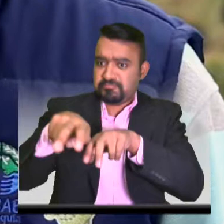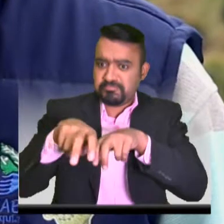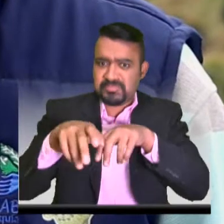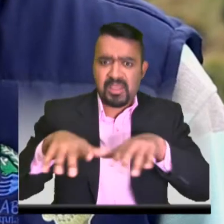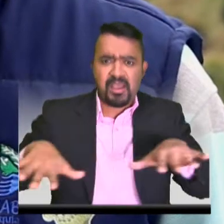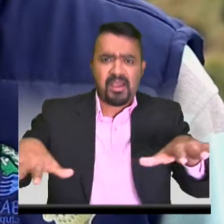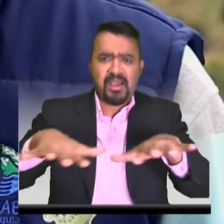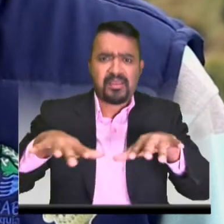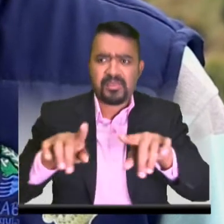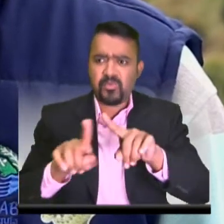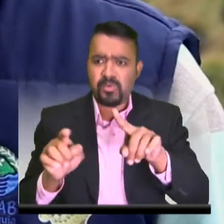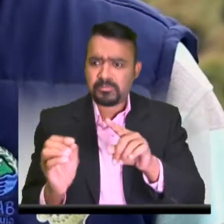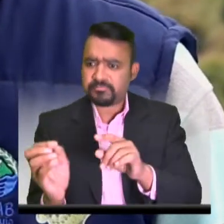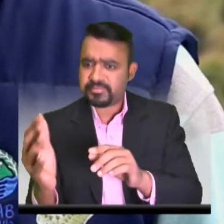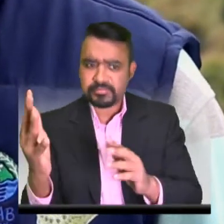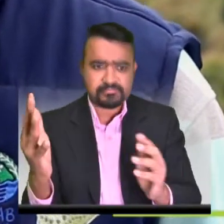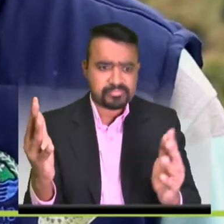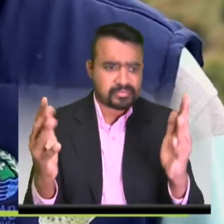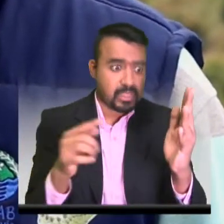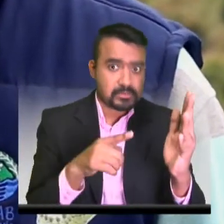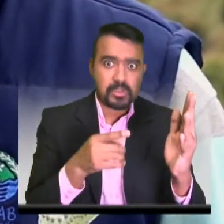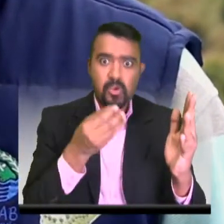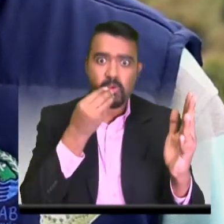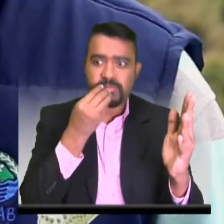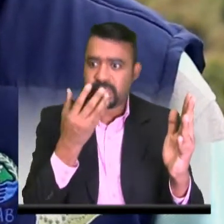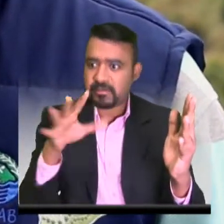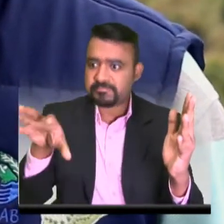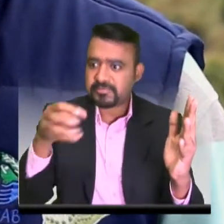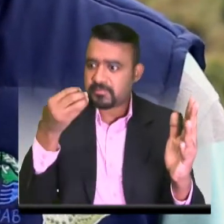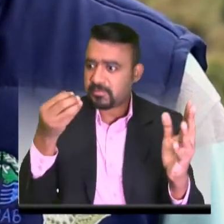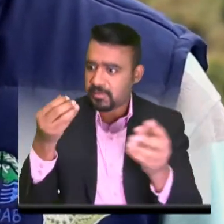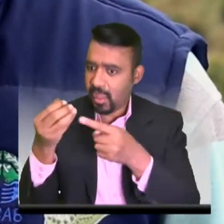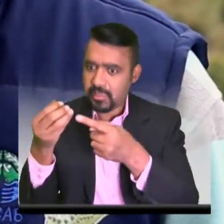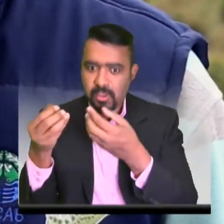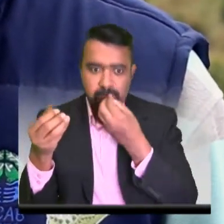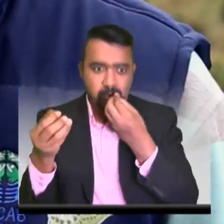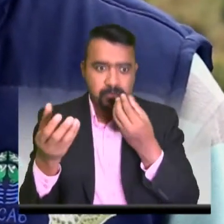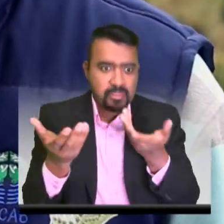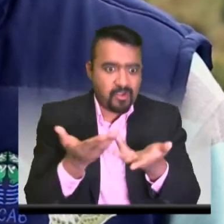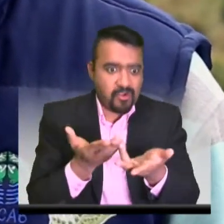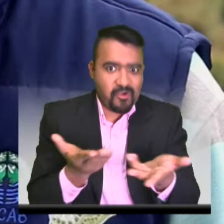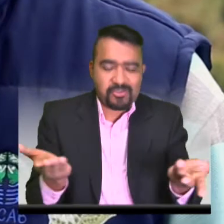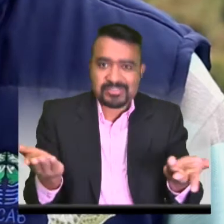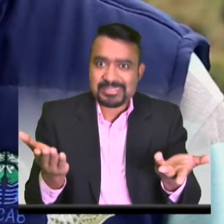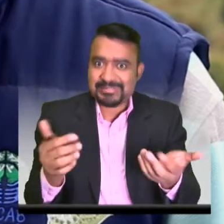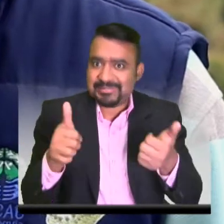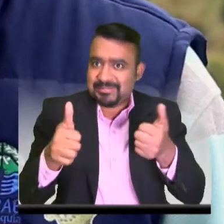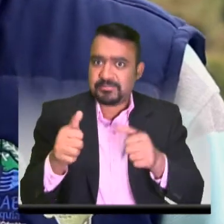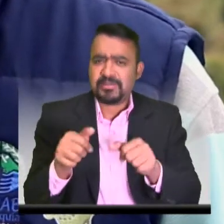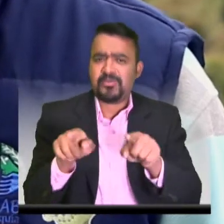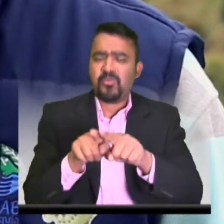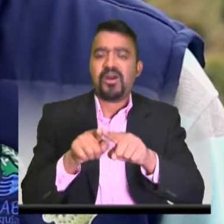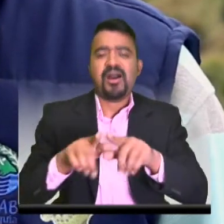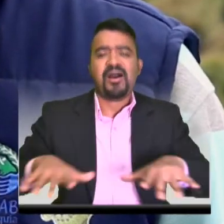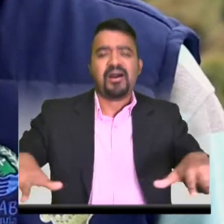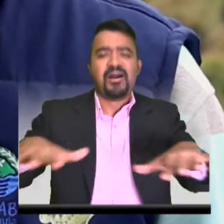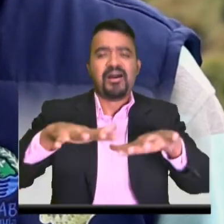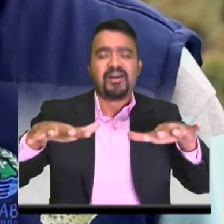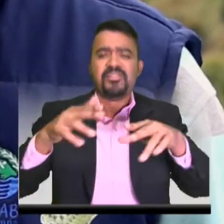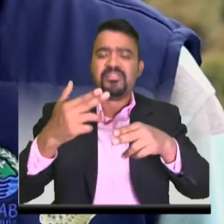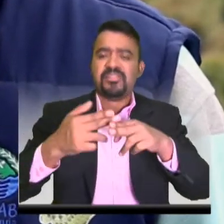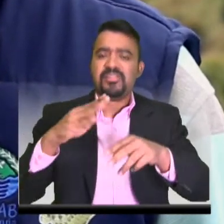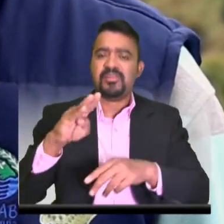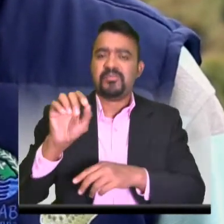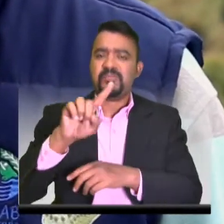de alimentos, es porque vivimos todos los procesos que normalmente se llevan a cabo en los bosques. La